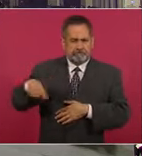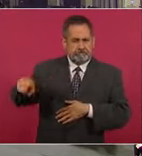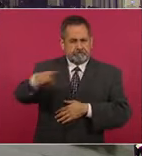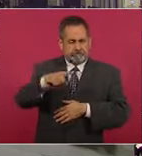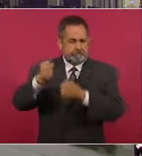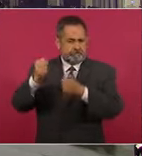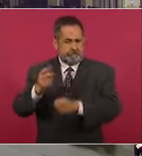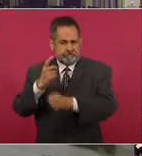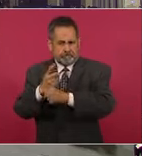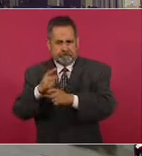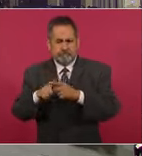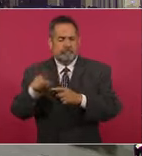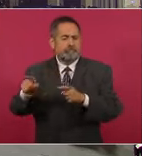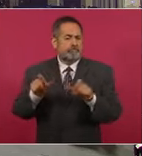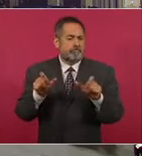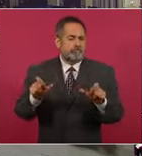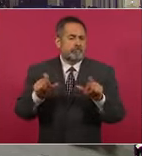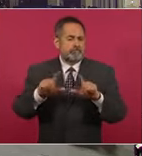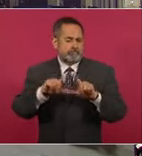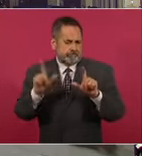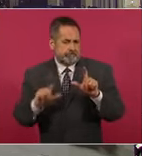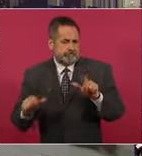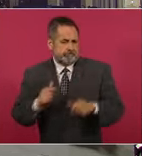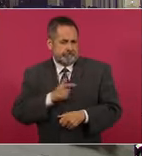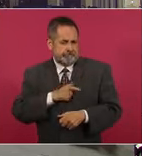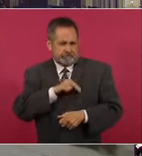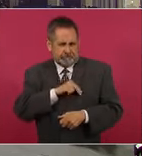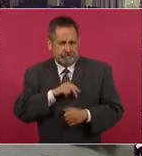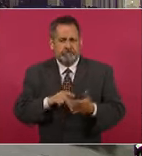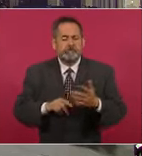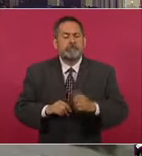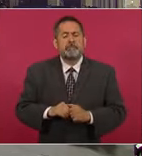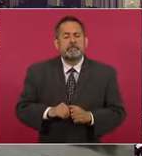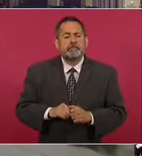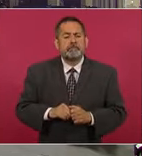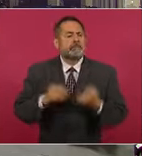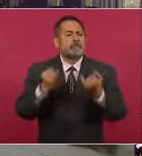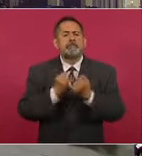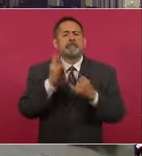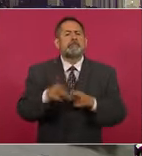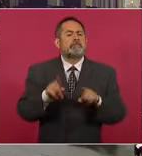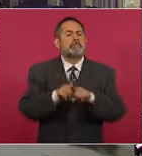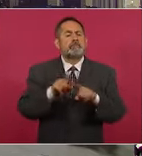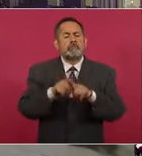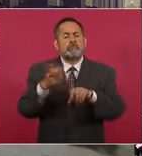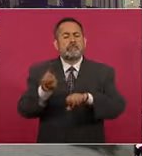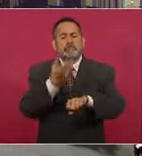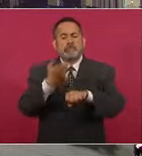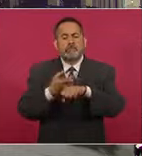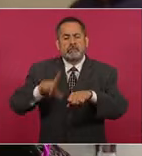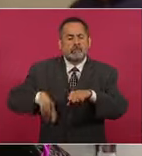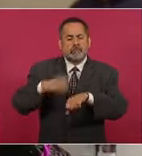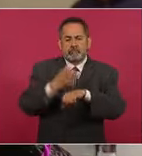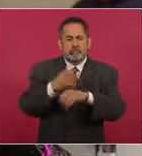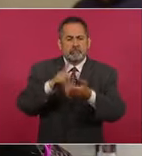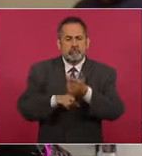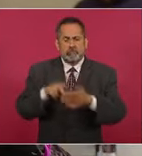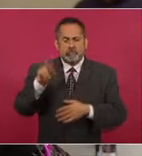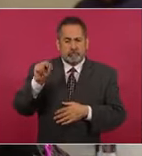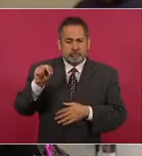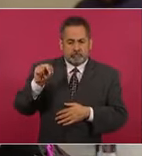y de la Guardia Nacional, así como del secretario de Gobernación, Nuevo León ha sido el ojo